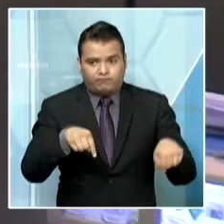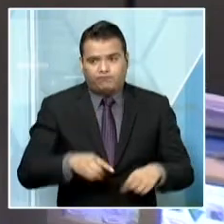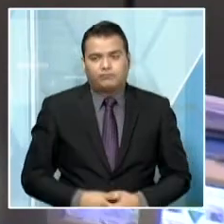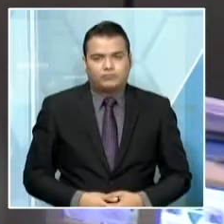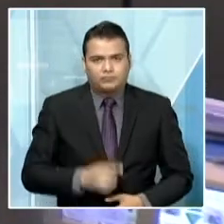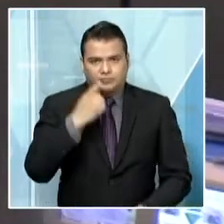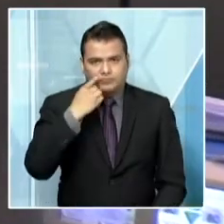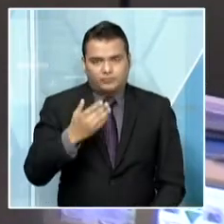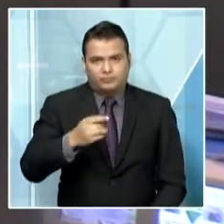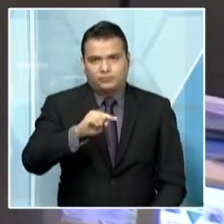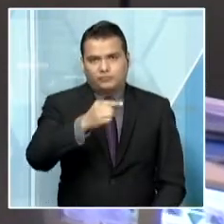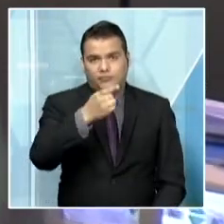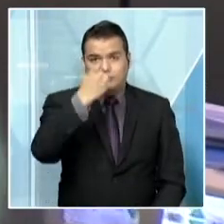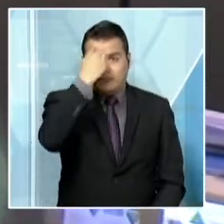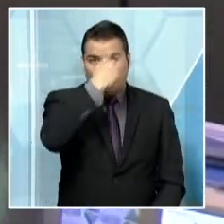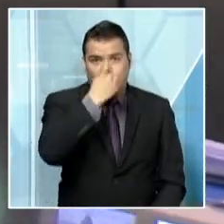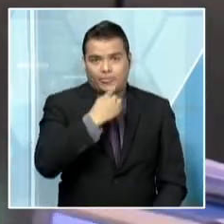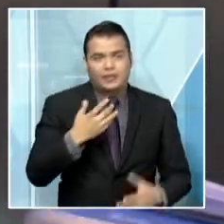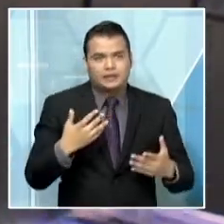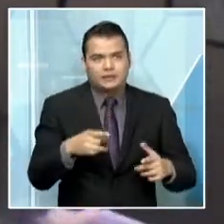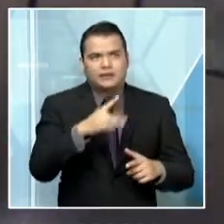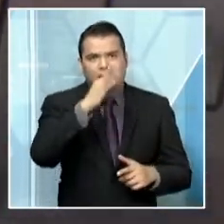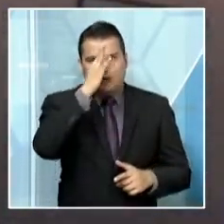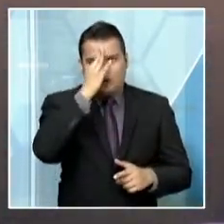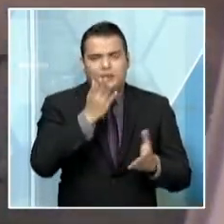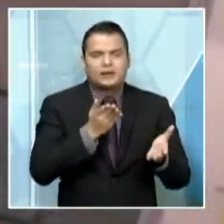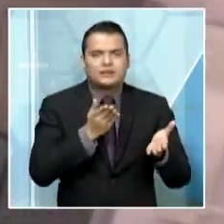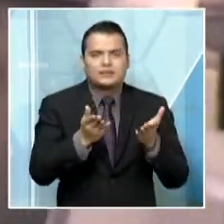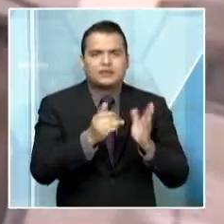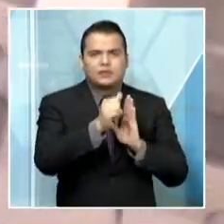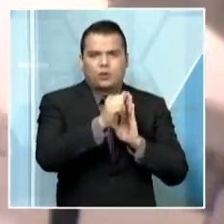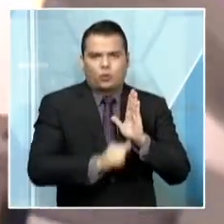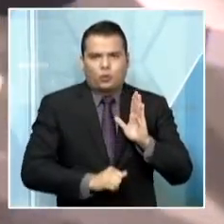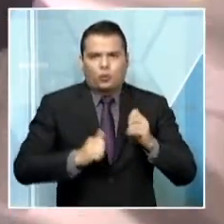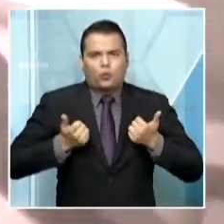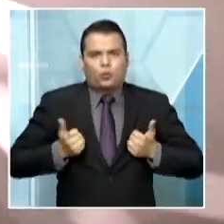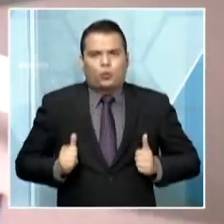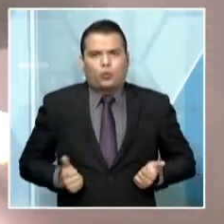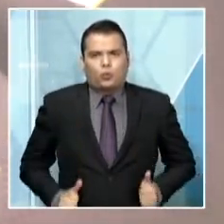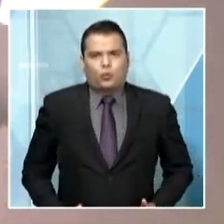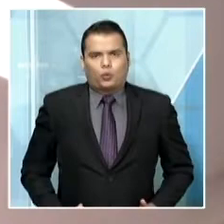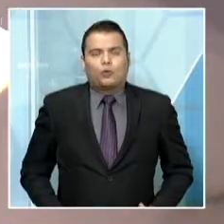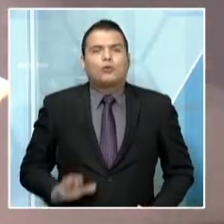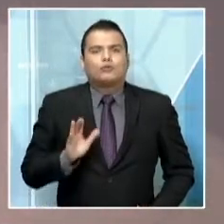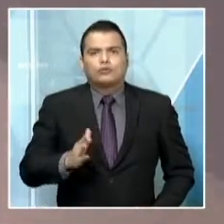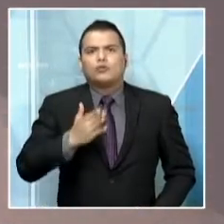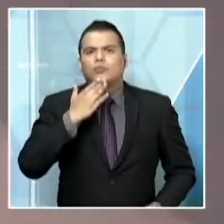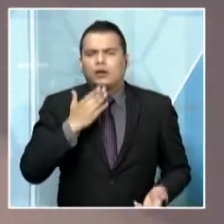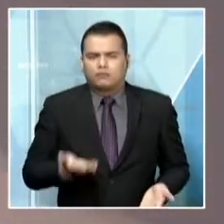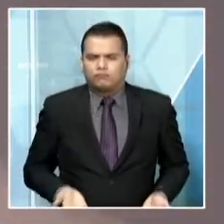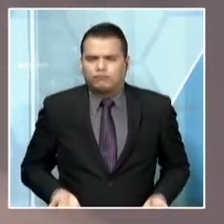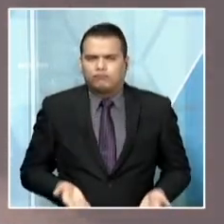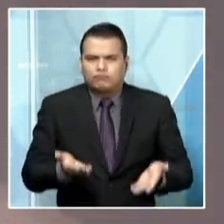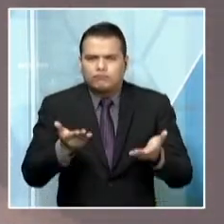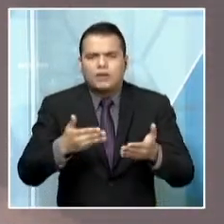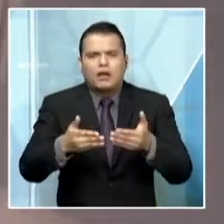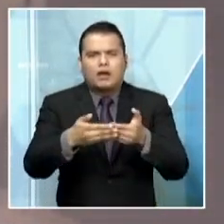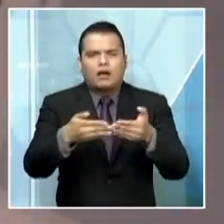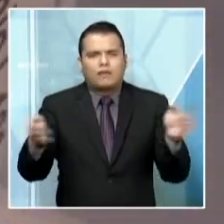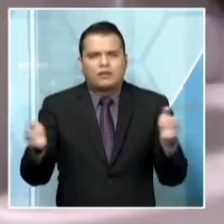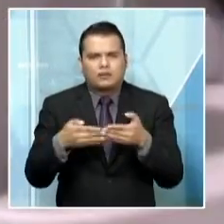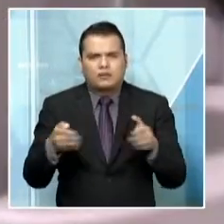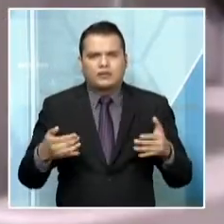Desde el pasado 1 de septiembre, las clínicas que realizan procedimientos estéticos están autorizadas para realizar este tipo de